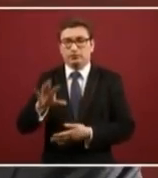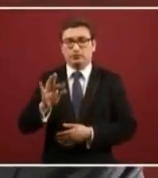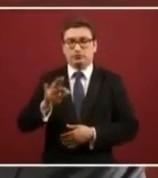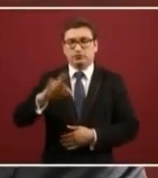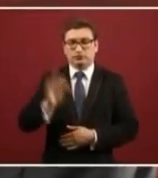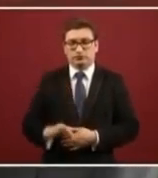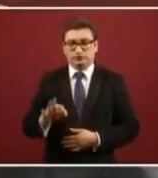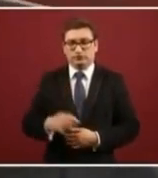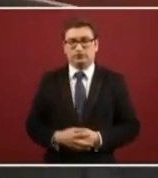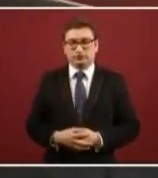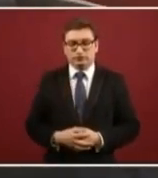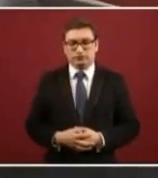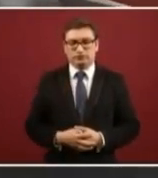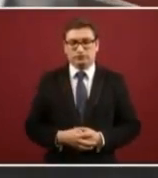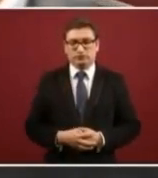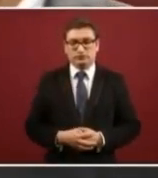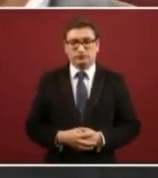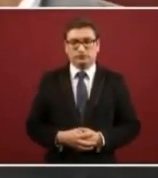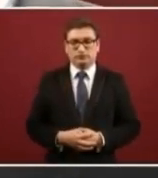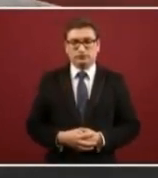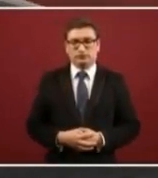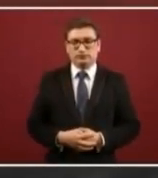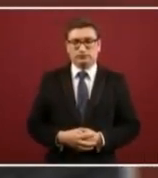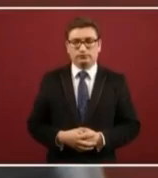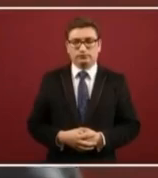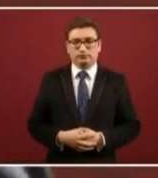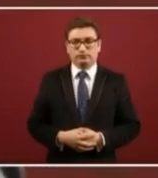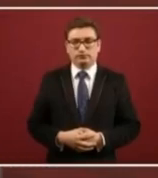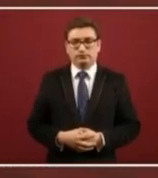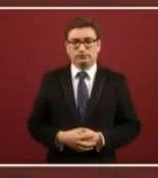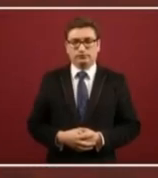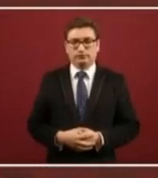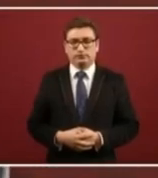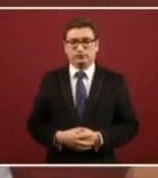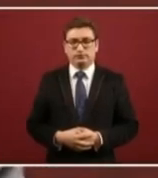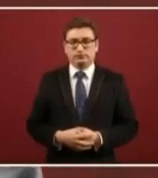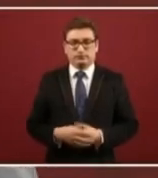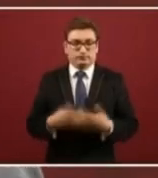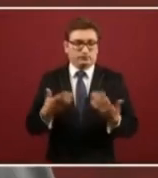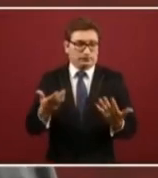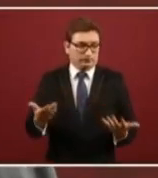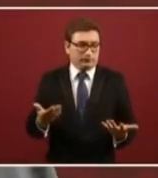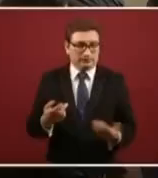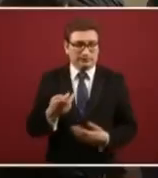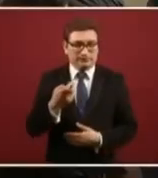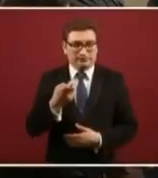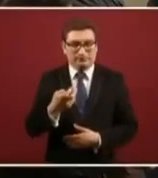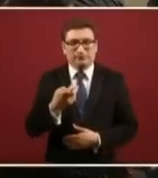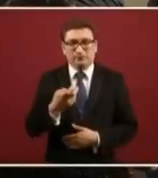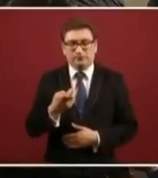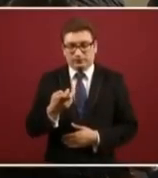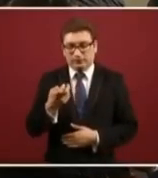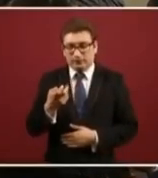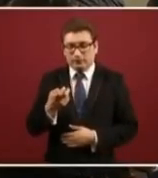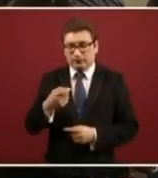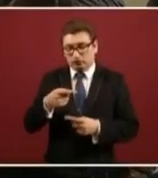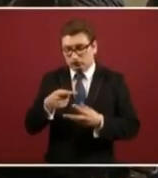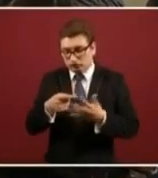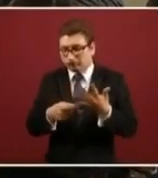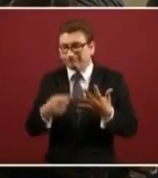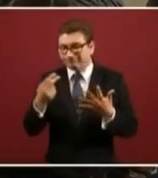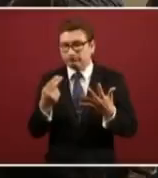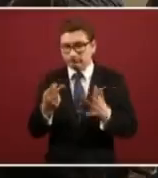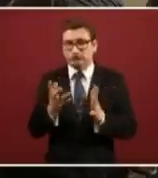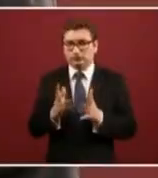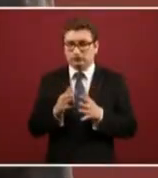40%. Entonces, es lo que ya se está trabajando y